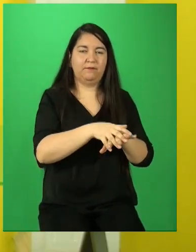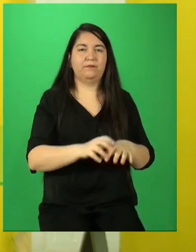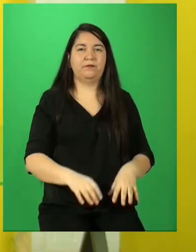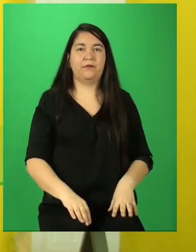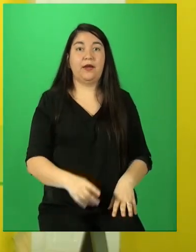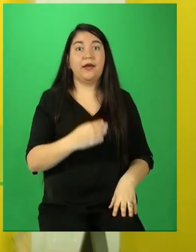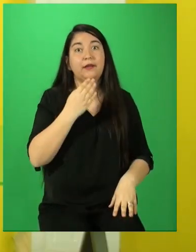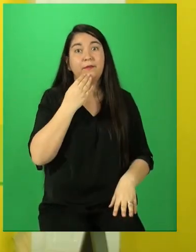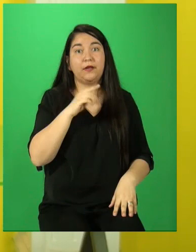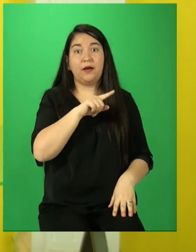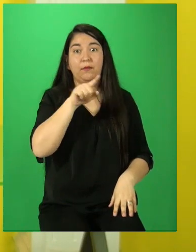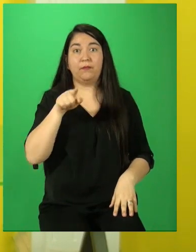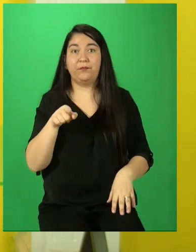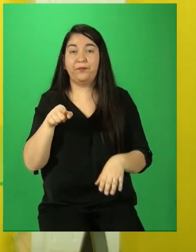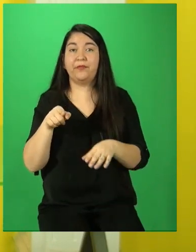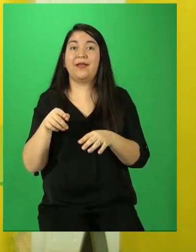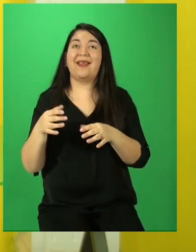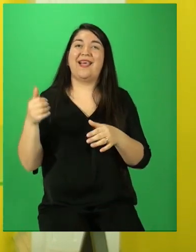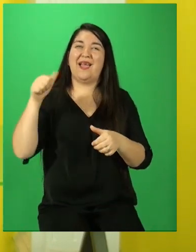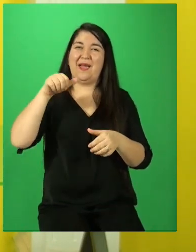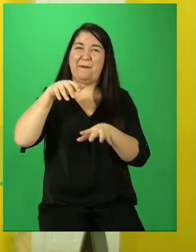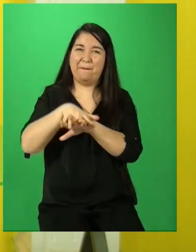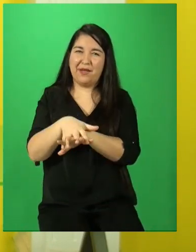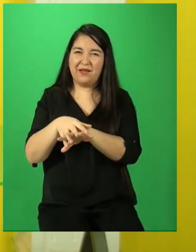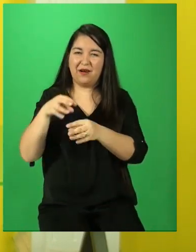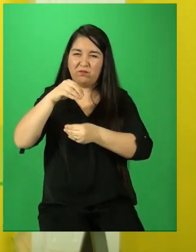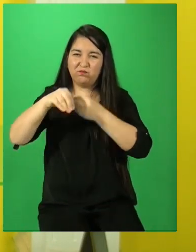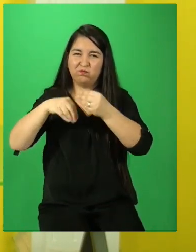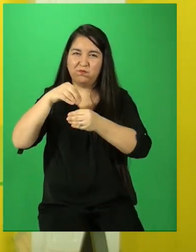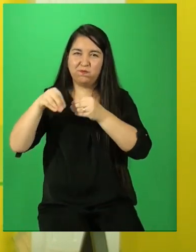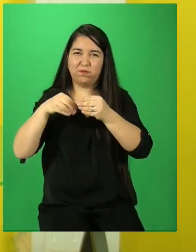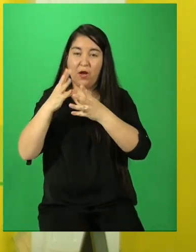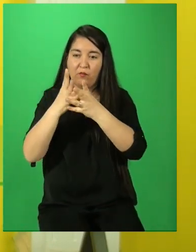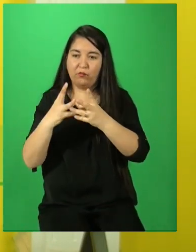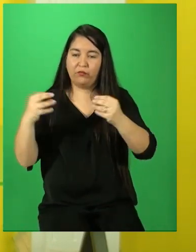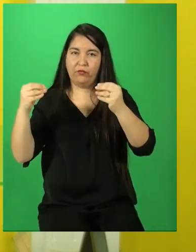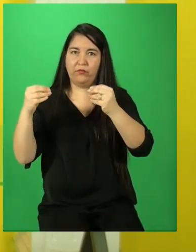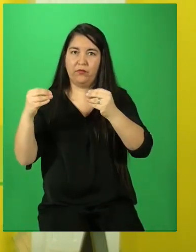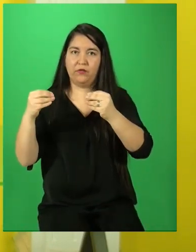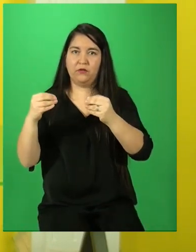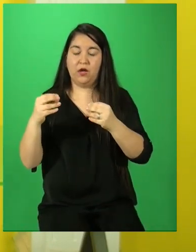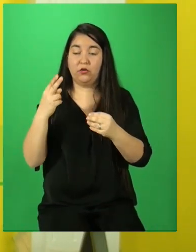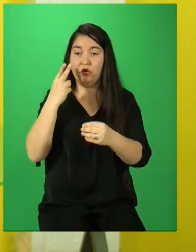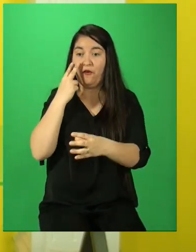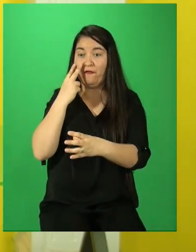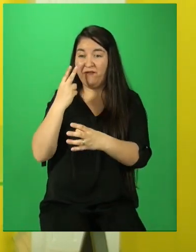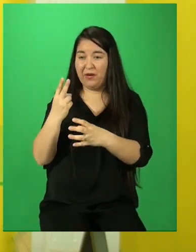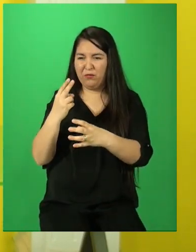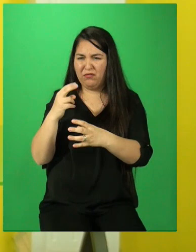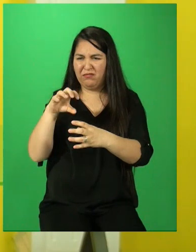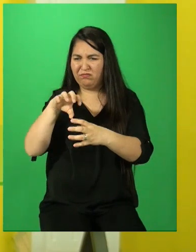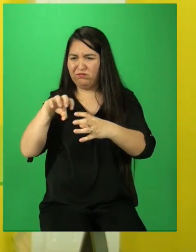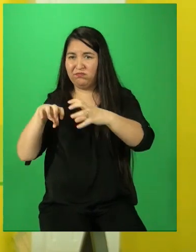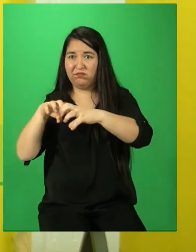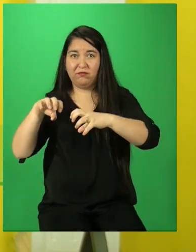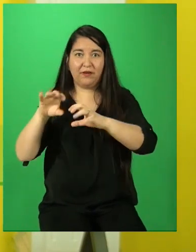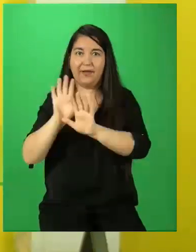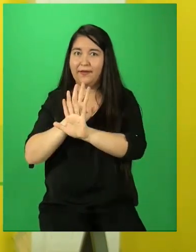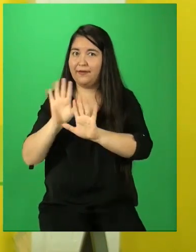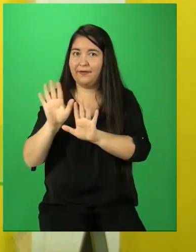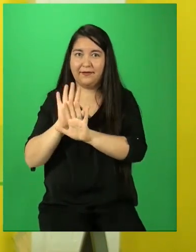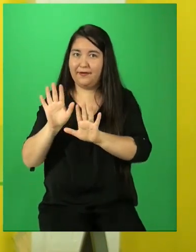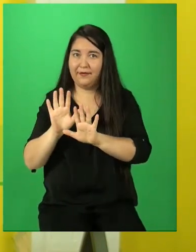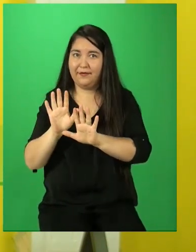las mezclas homogéneas, que son las mezclas que al ser formadas nosotros no podemos identificar los componentes que